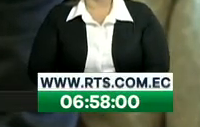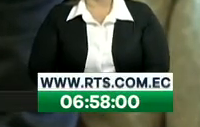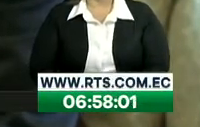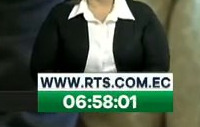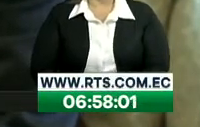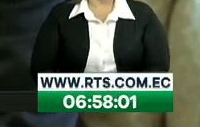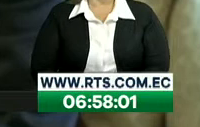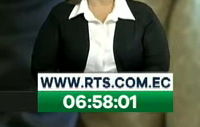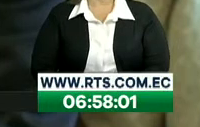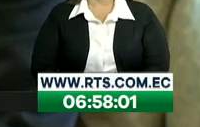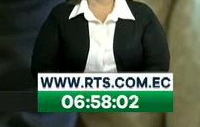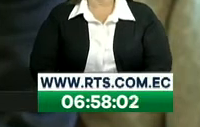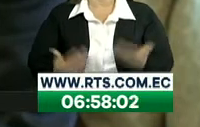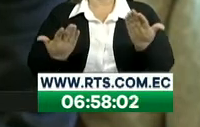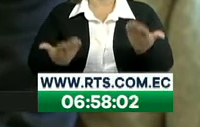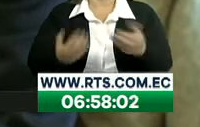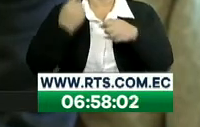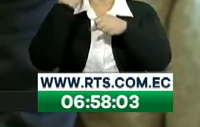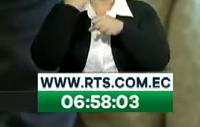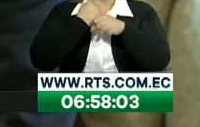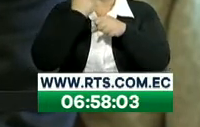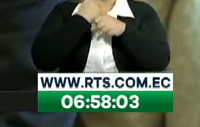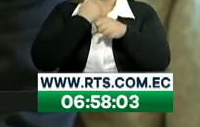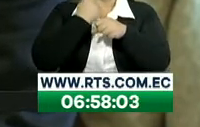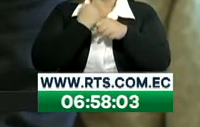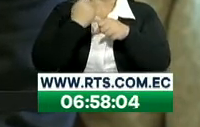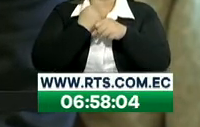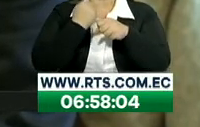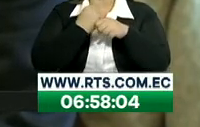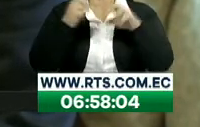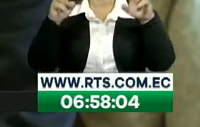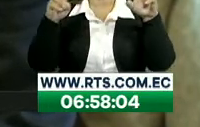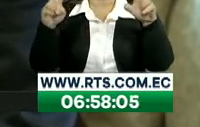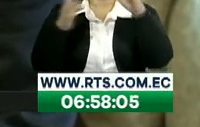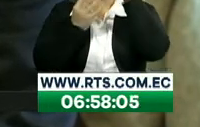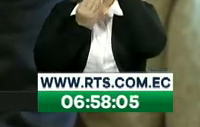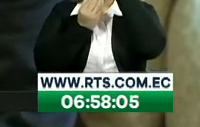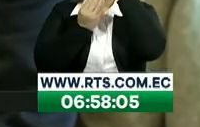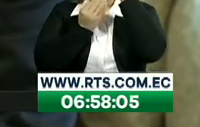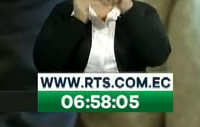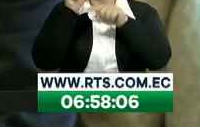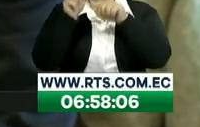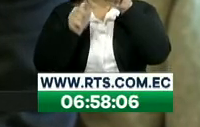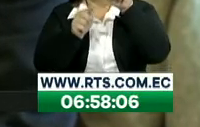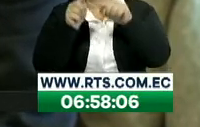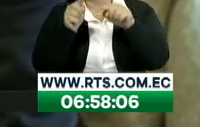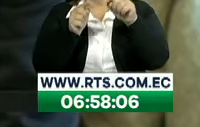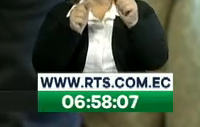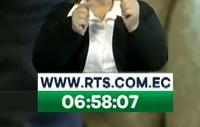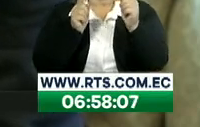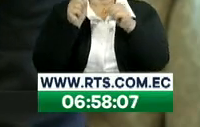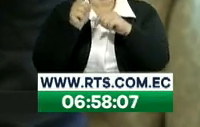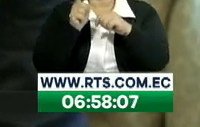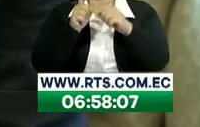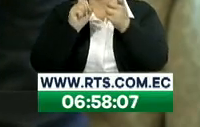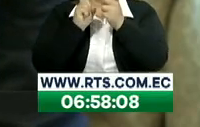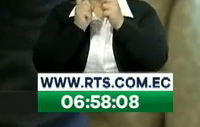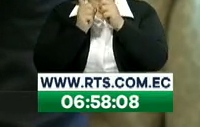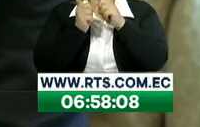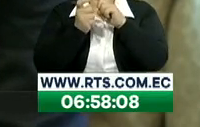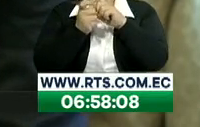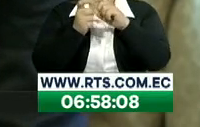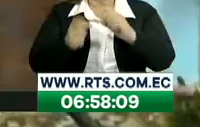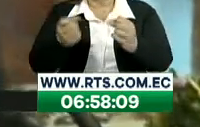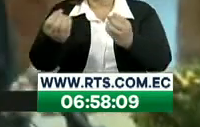Y hemos trabajado mucho sobre el tema del posible linchamiento mediático, pero siempre estamos atentos a las sugerencias que nos puedan